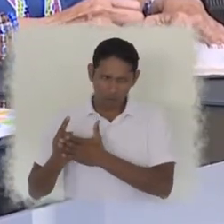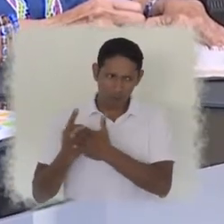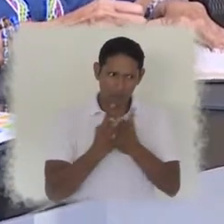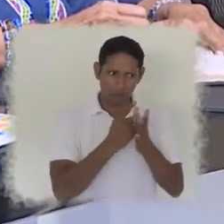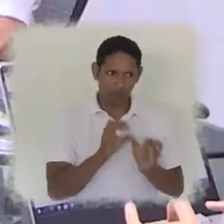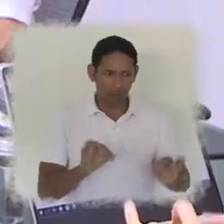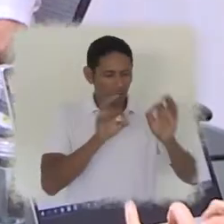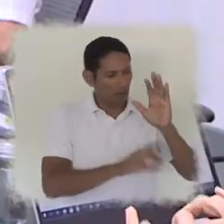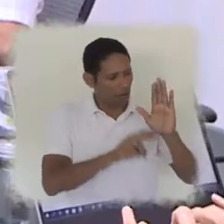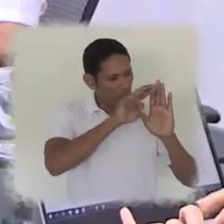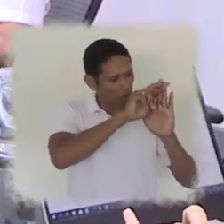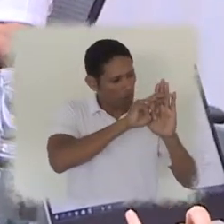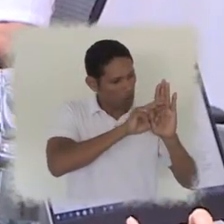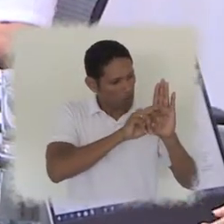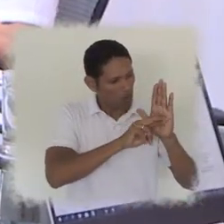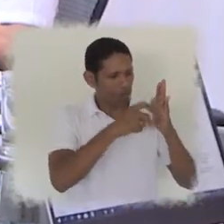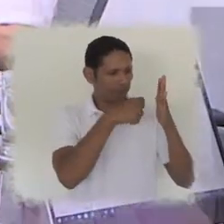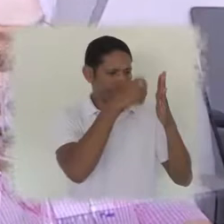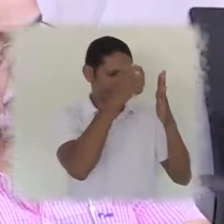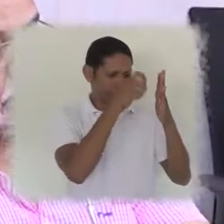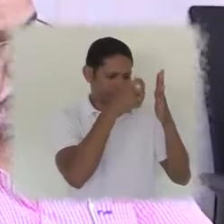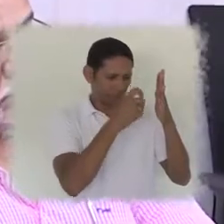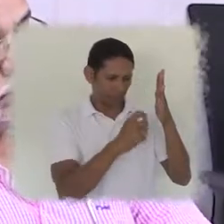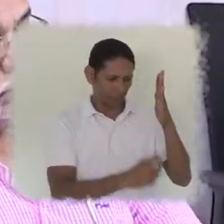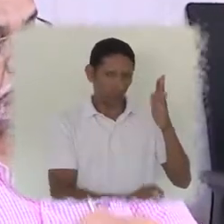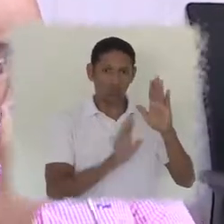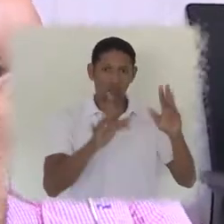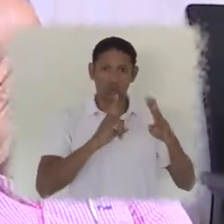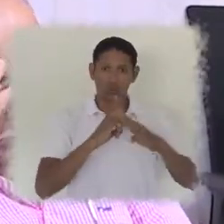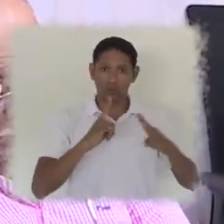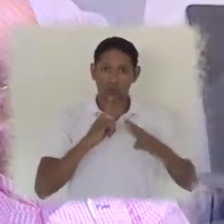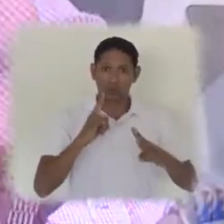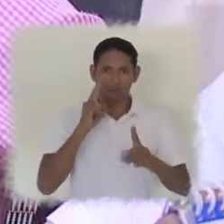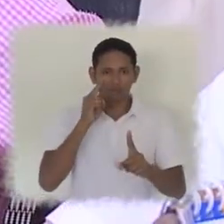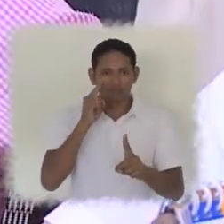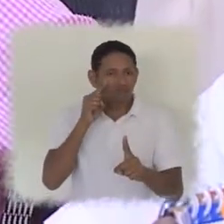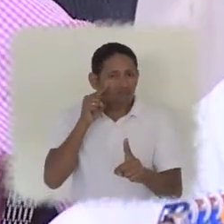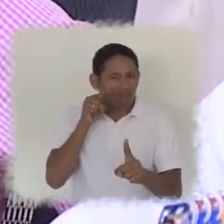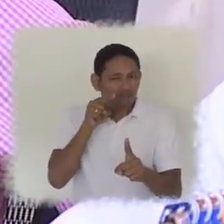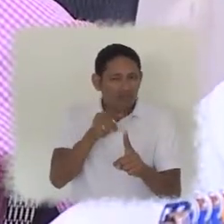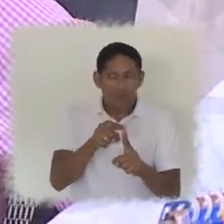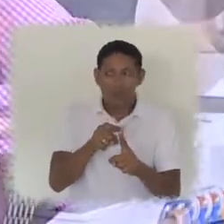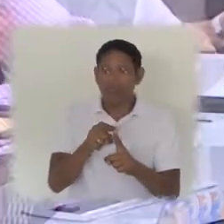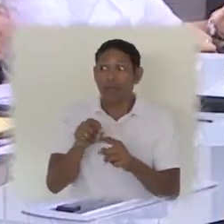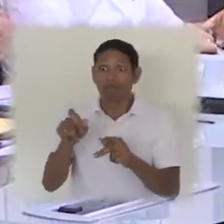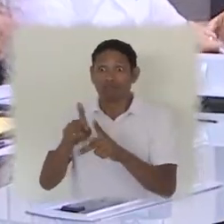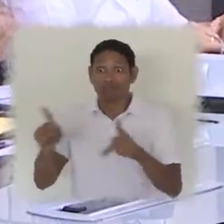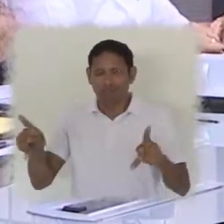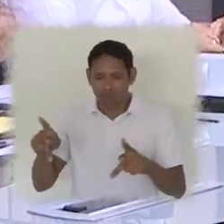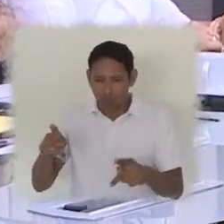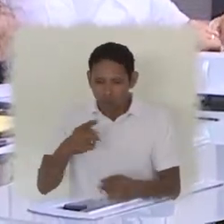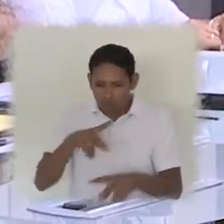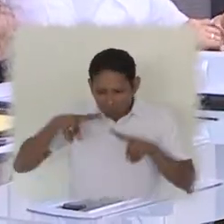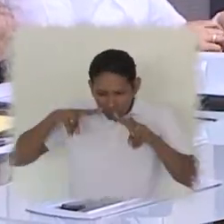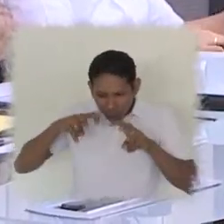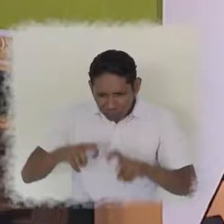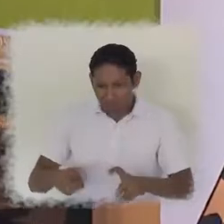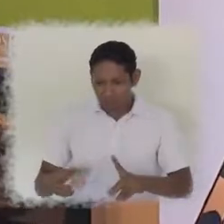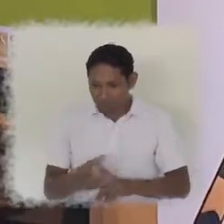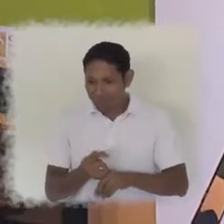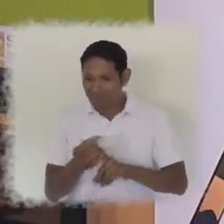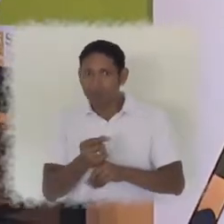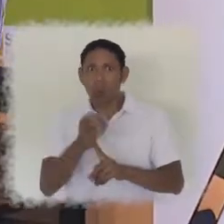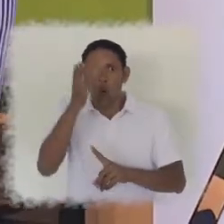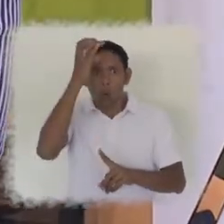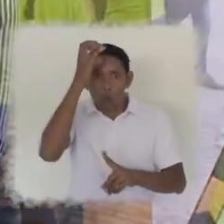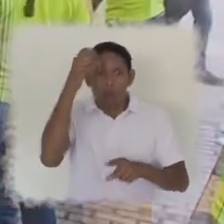Magdalena aprobó y expidió el Reglamento de Propiedad Intelectual de la Alma Mater, que tiene como objetivo regular los derechos de propiedad